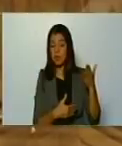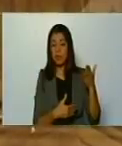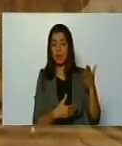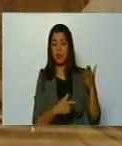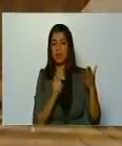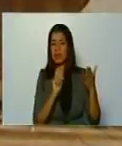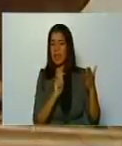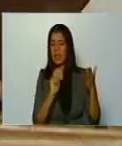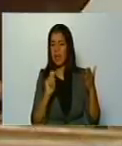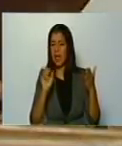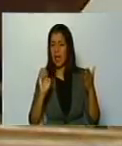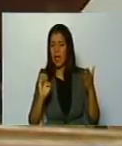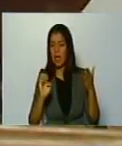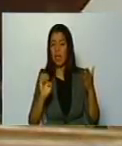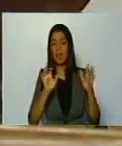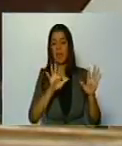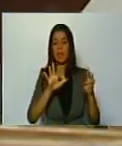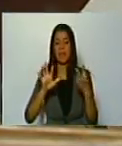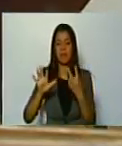TPE